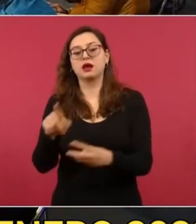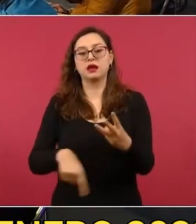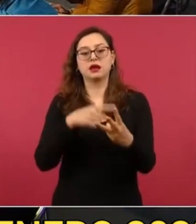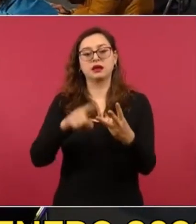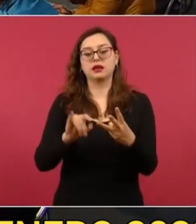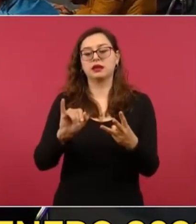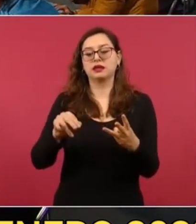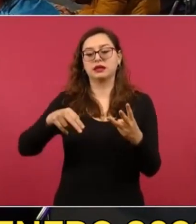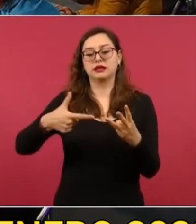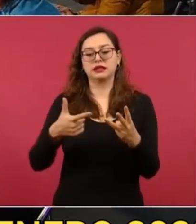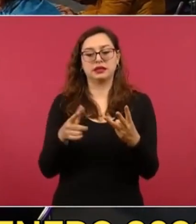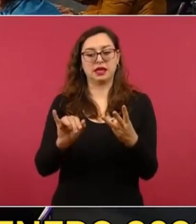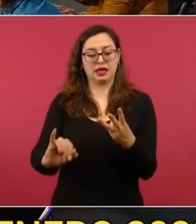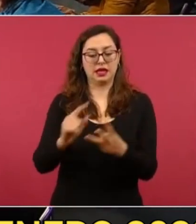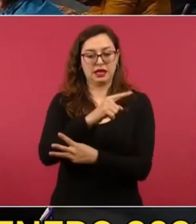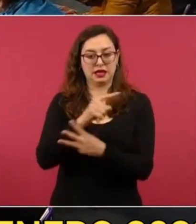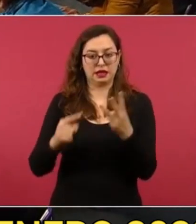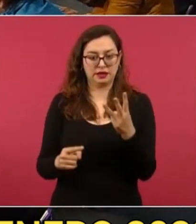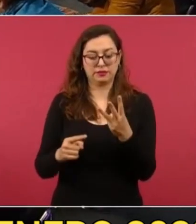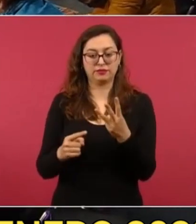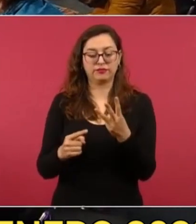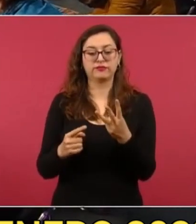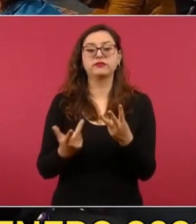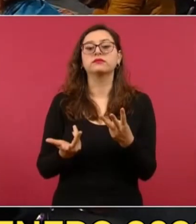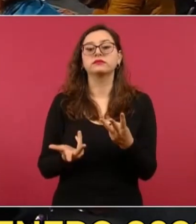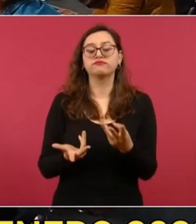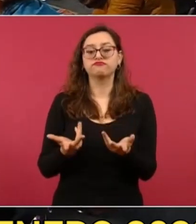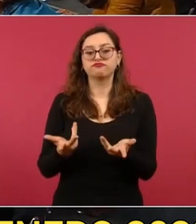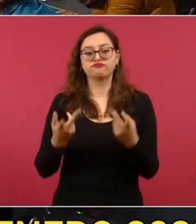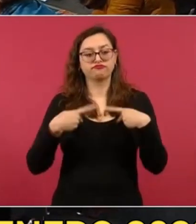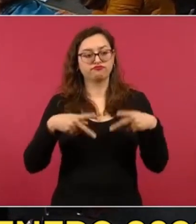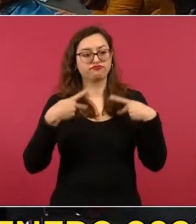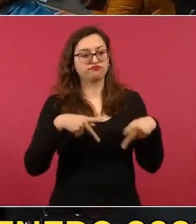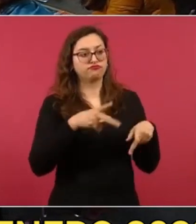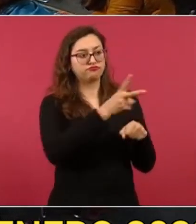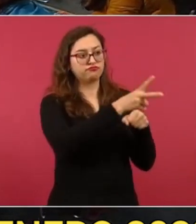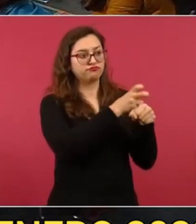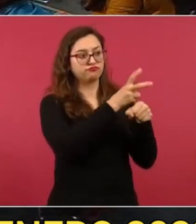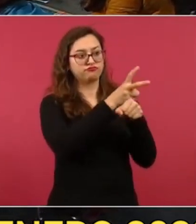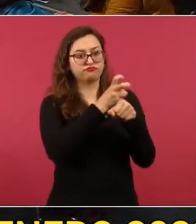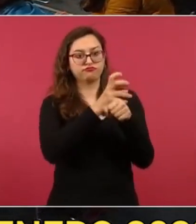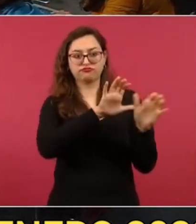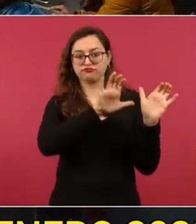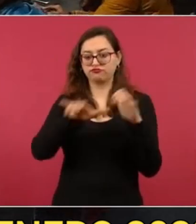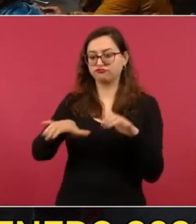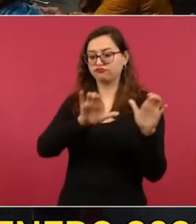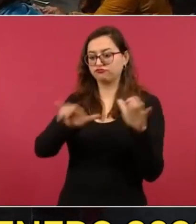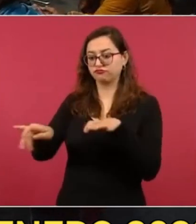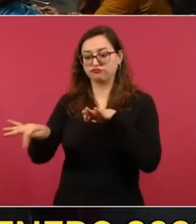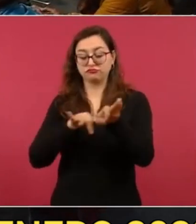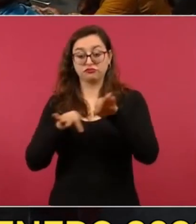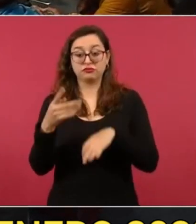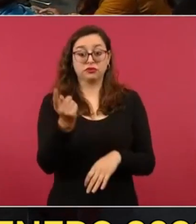Estadística, Geografía e Informática, el INEGI, contrataron a distintos profesionales con altos conocimientos